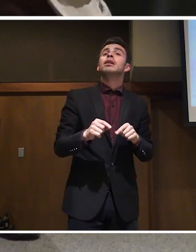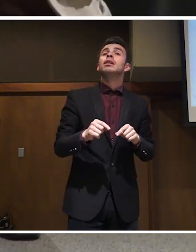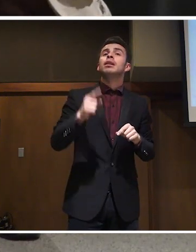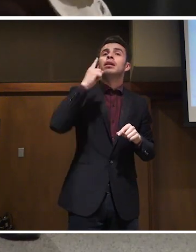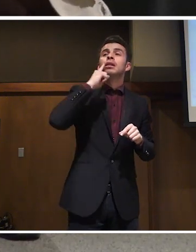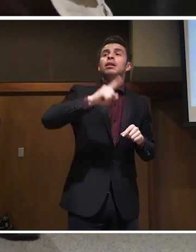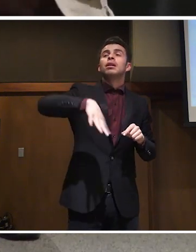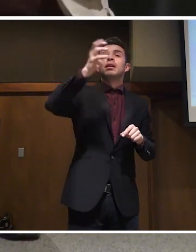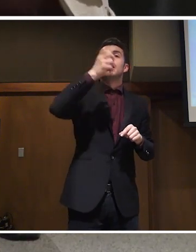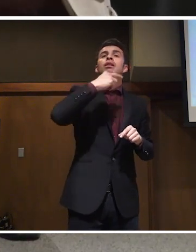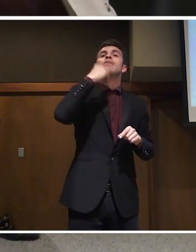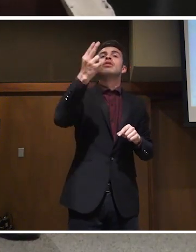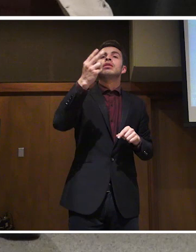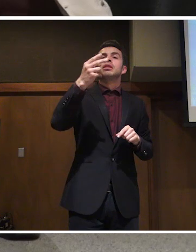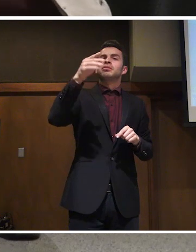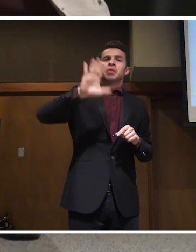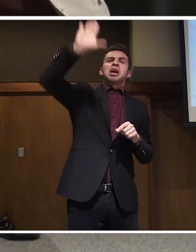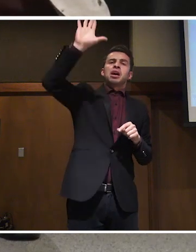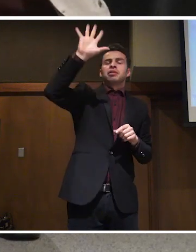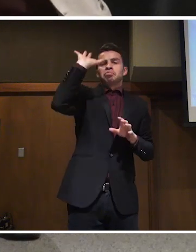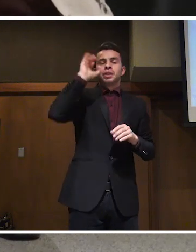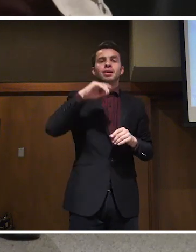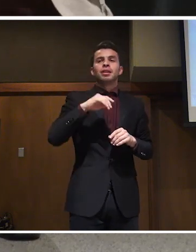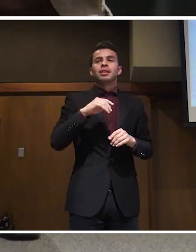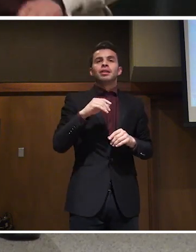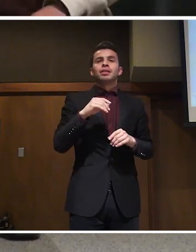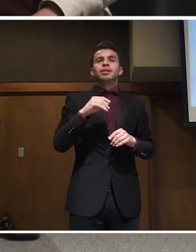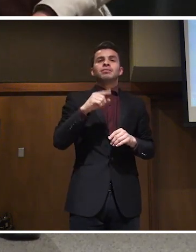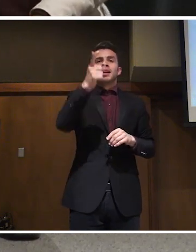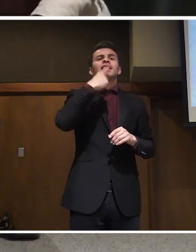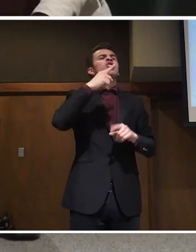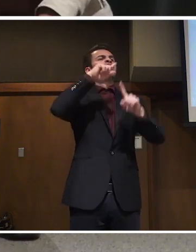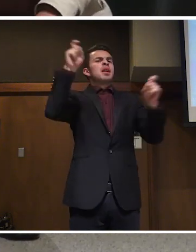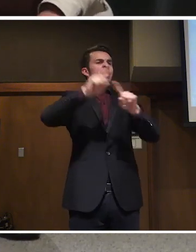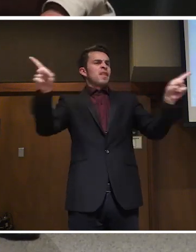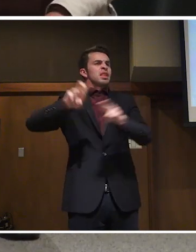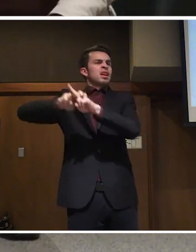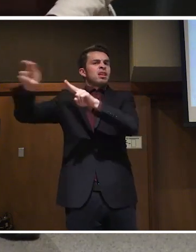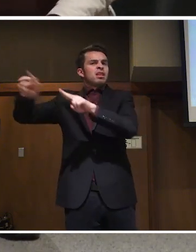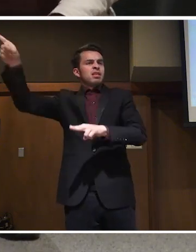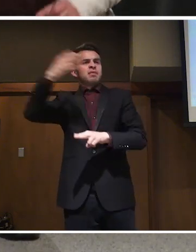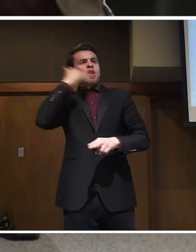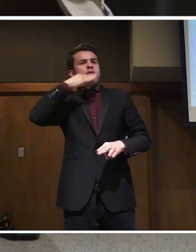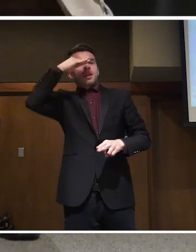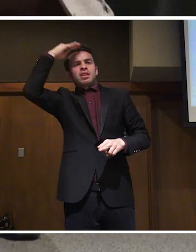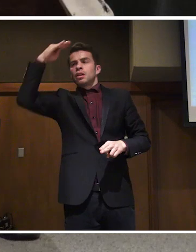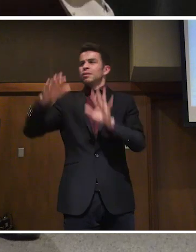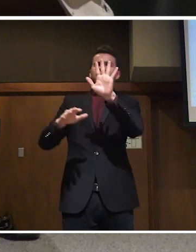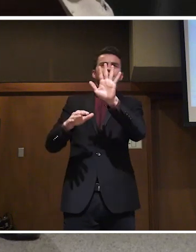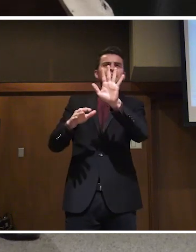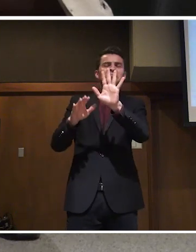perdón, sí, bueno, al cual hizo referencia José María Gutiérrez de Alba, que es